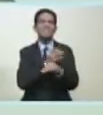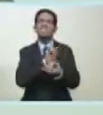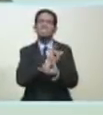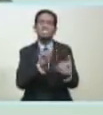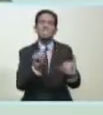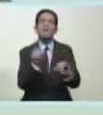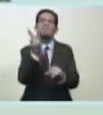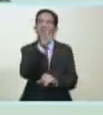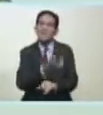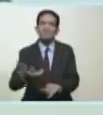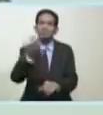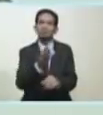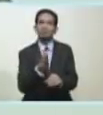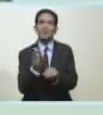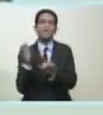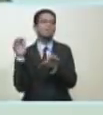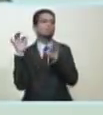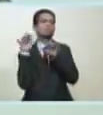votó,